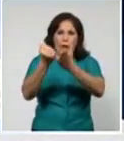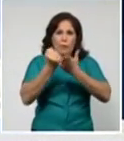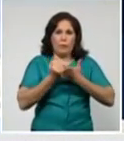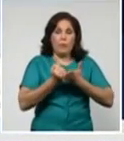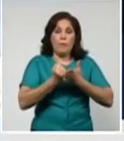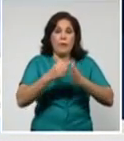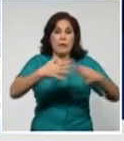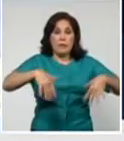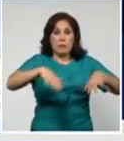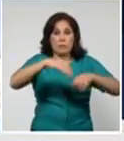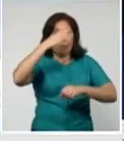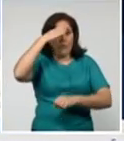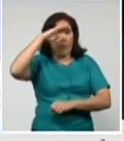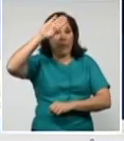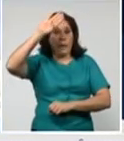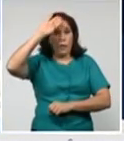Cuba.